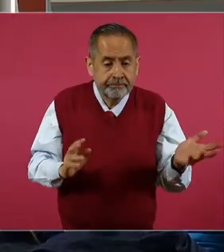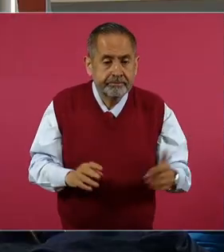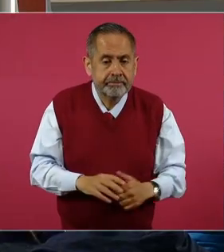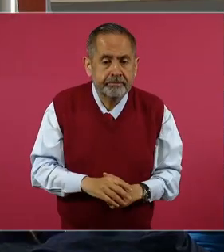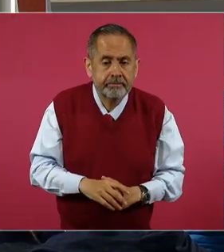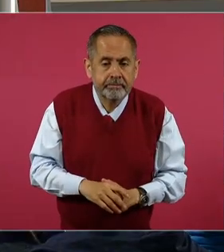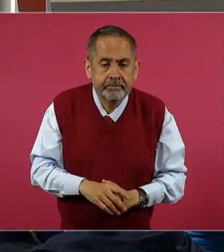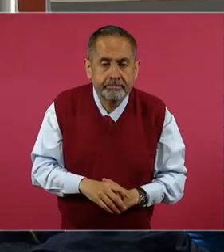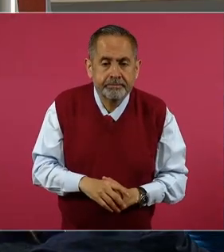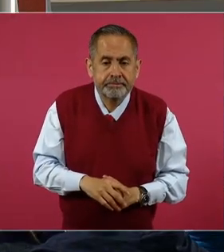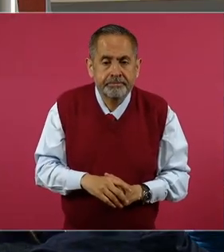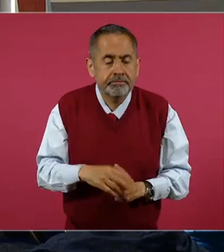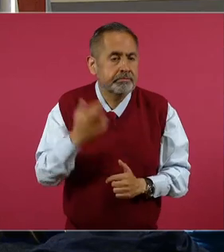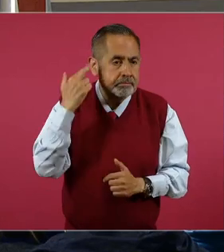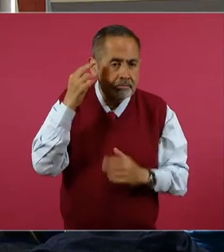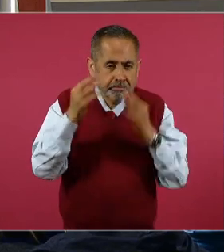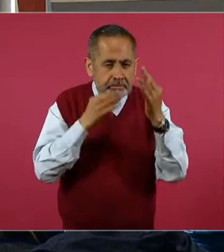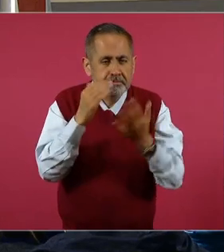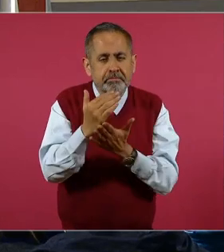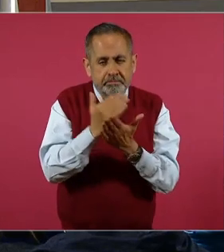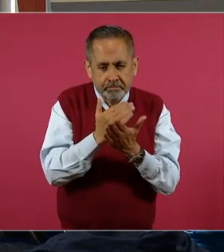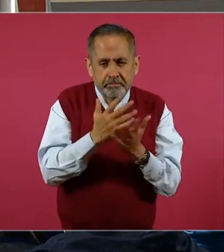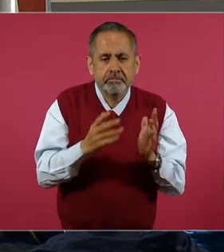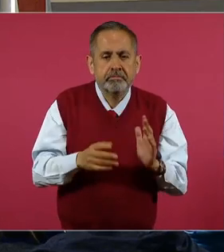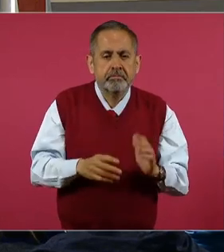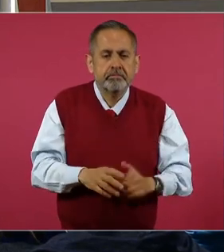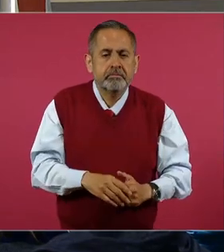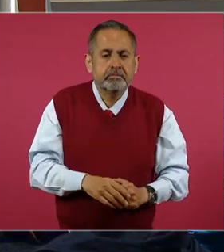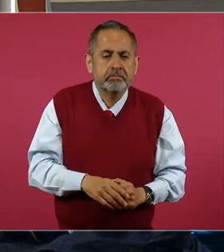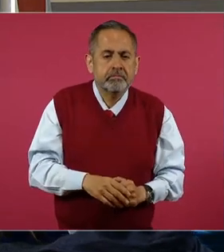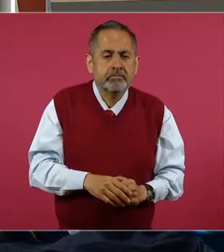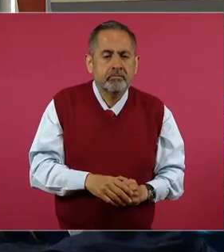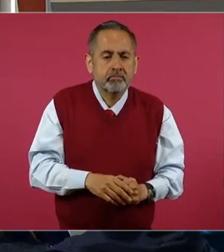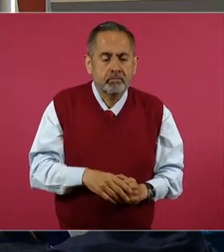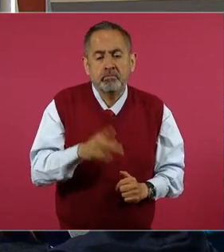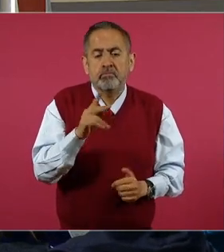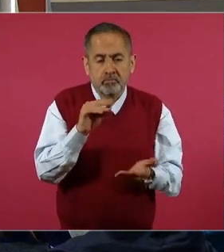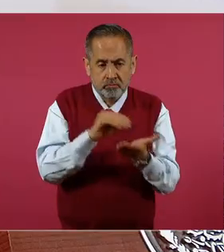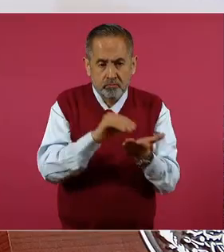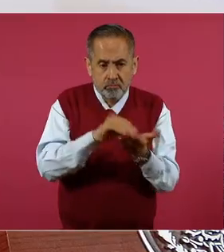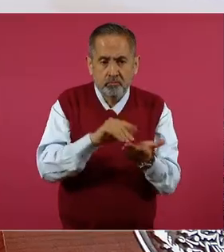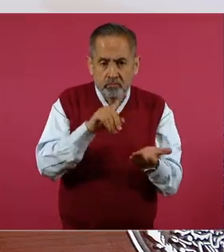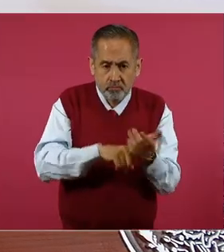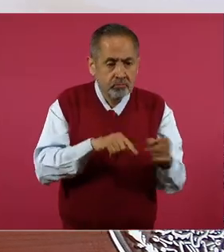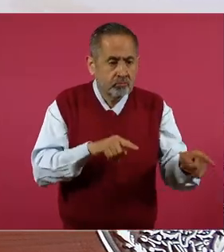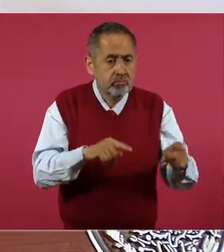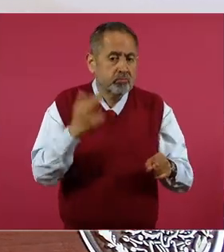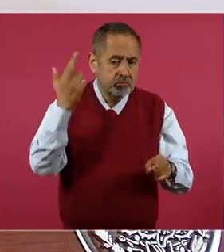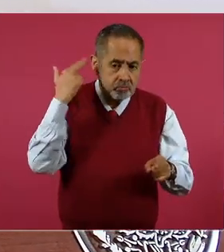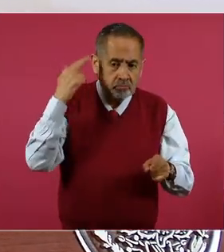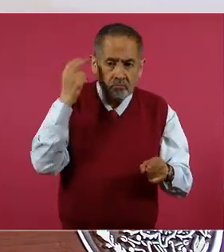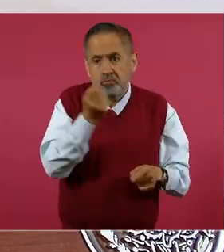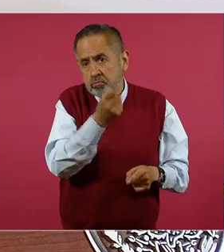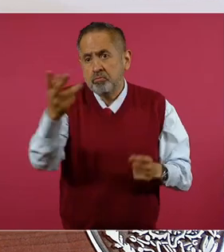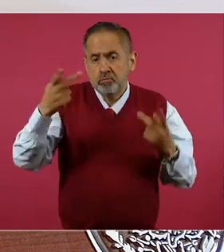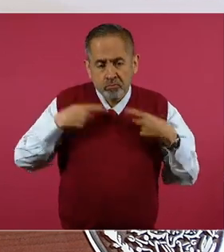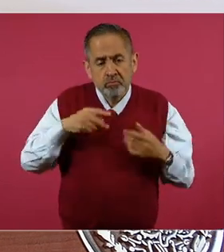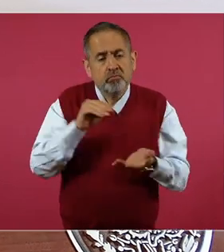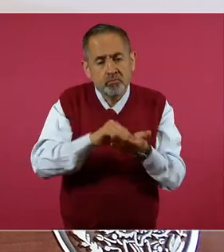Y por la radio menos, pero se seguía escuchando la radio,